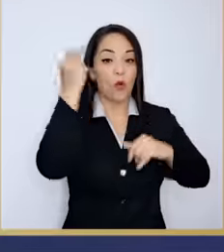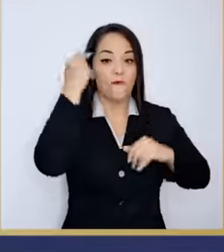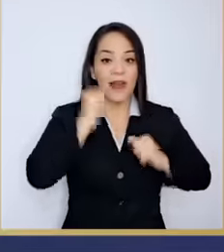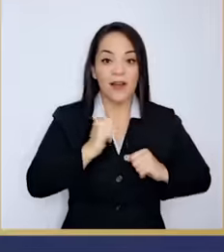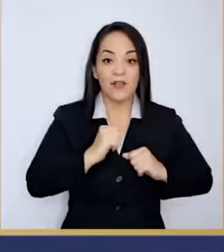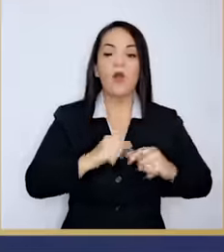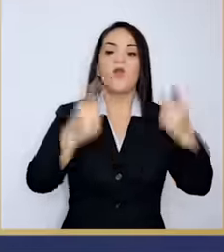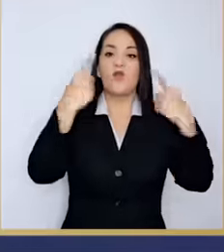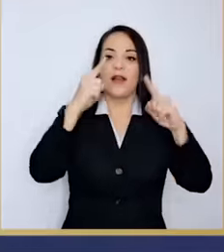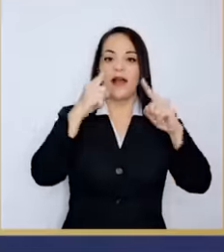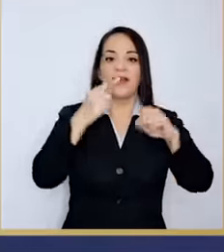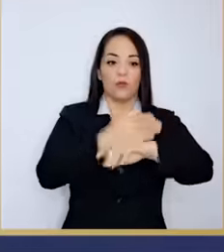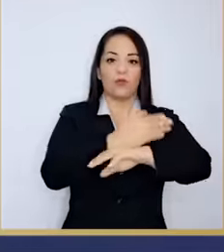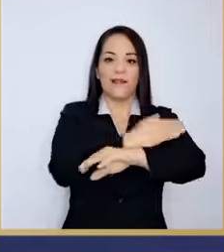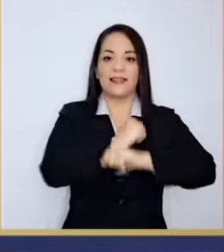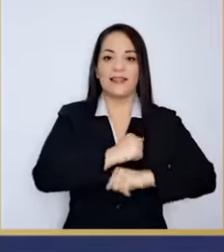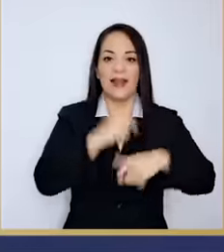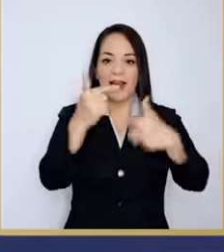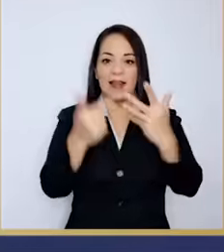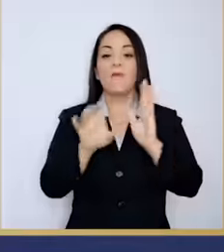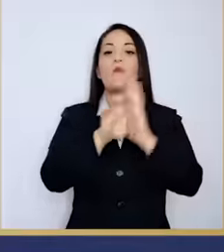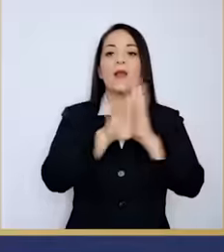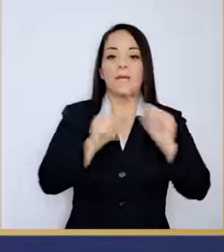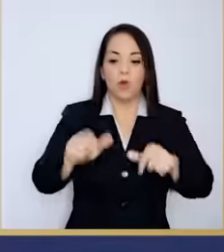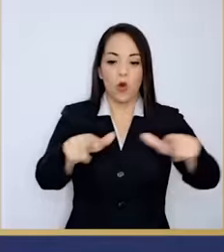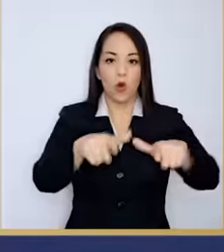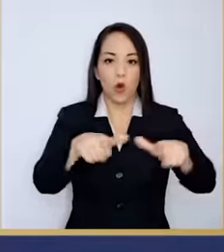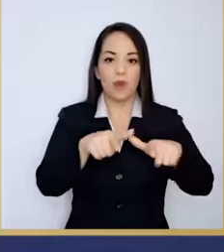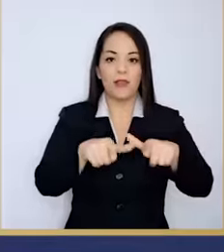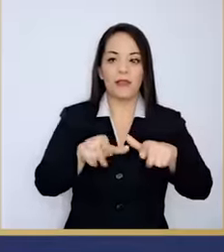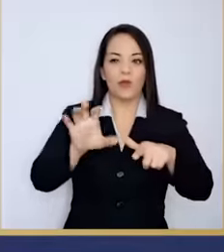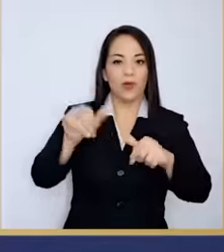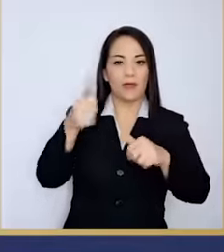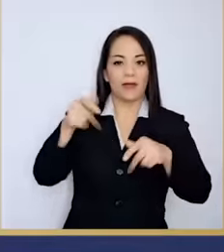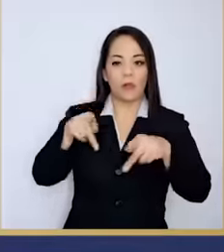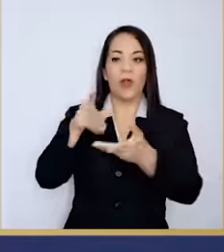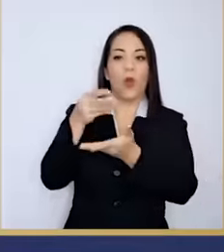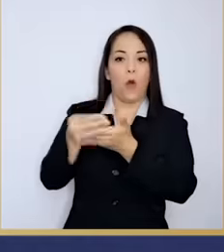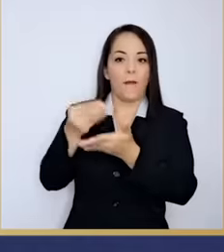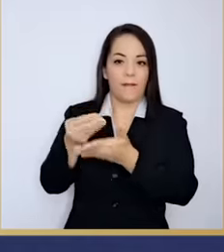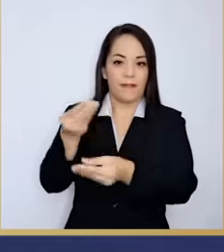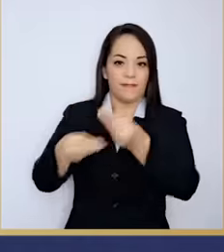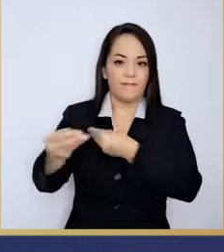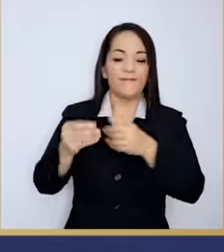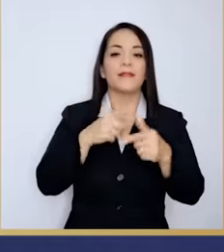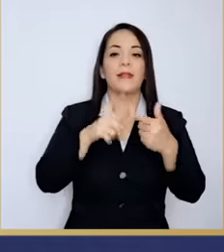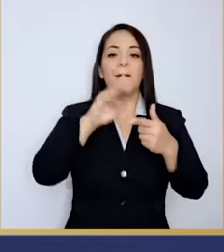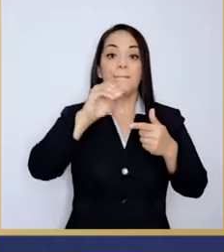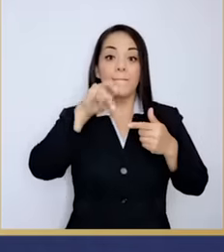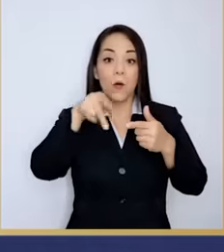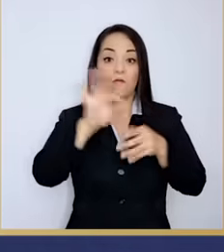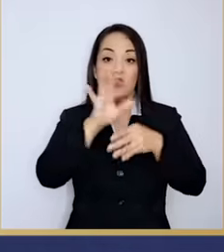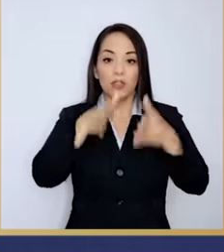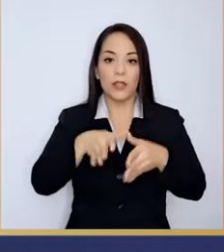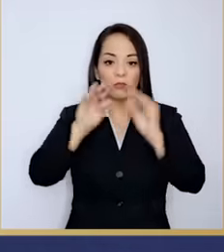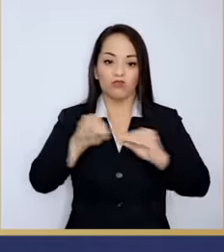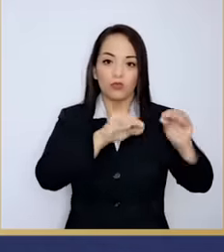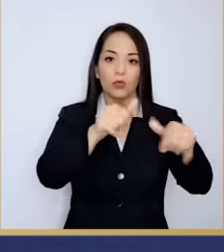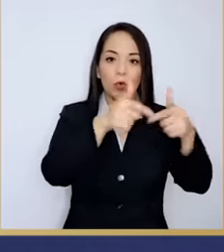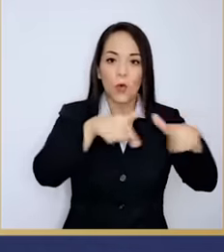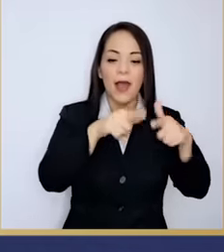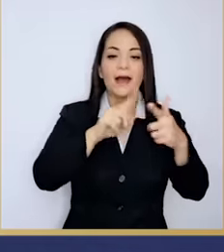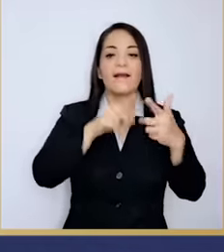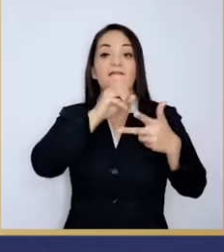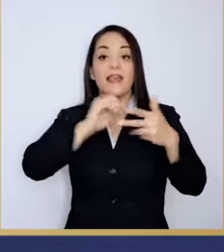ya estaríamos avanzados en varios aspectos. Por ejemplo, las expropiaciones, el traslado de los funcionarios del MOP y